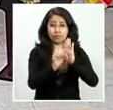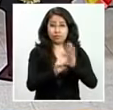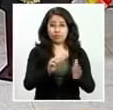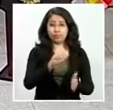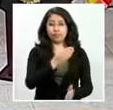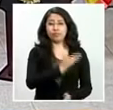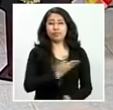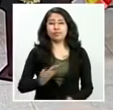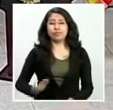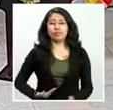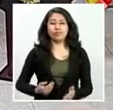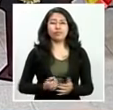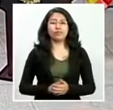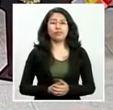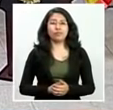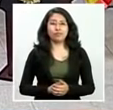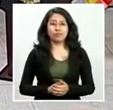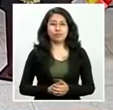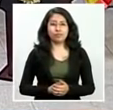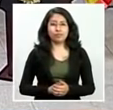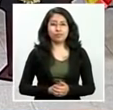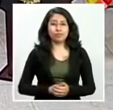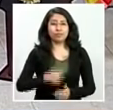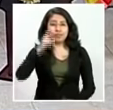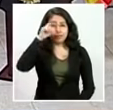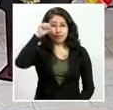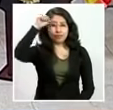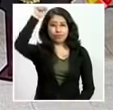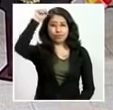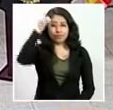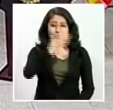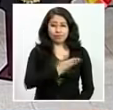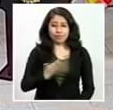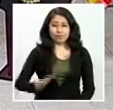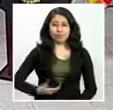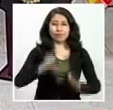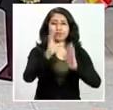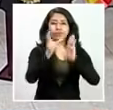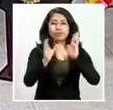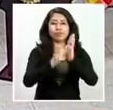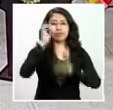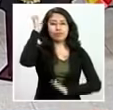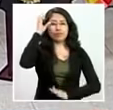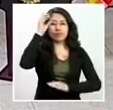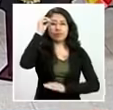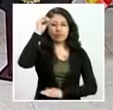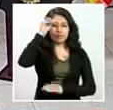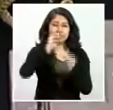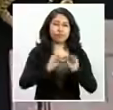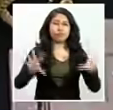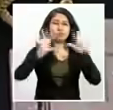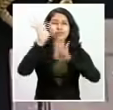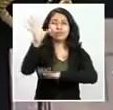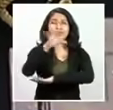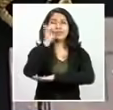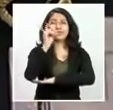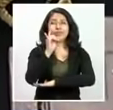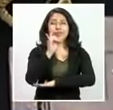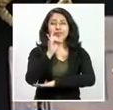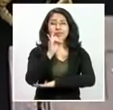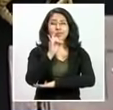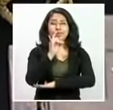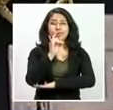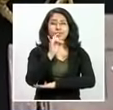número 4390. Luis Alberto Arce Catacora, presidente constitucional del Estado Plurinacional de Bolivia.